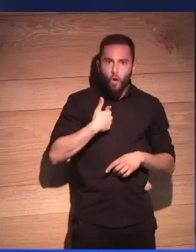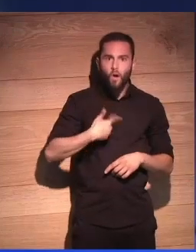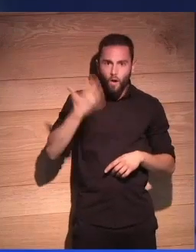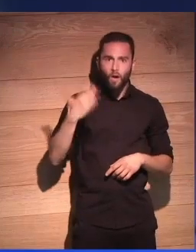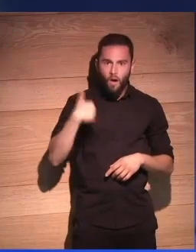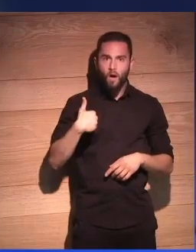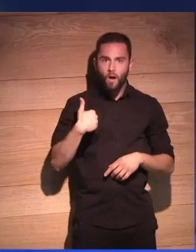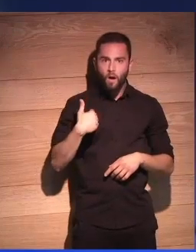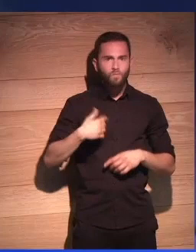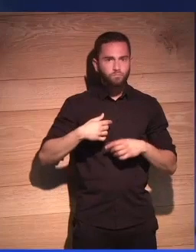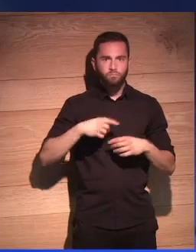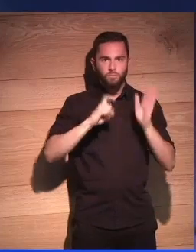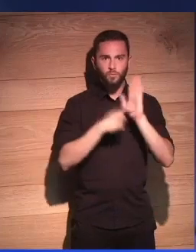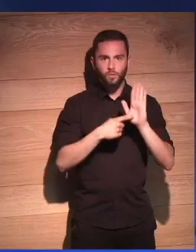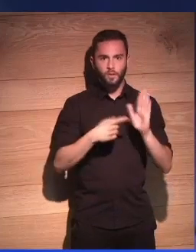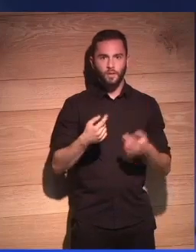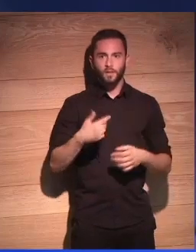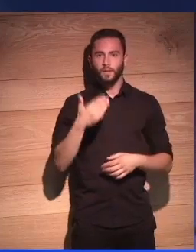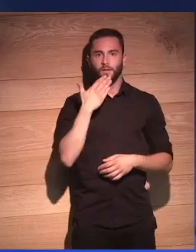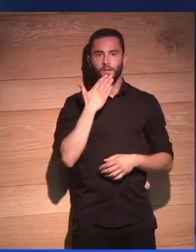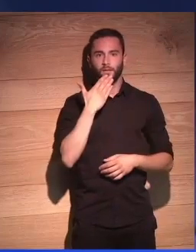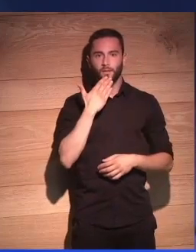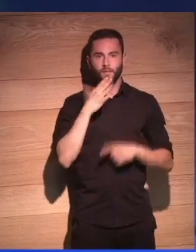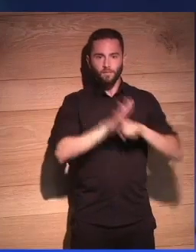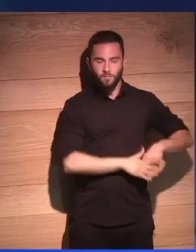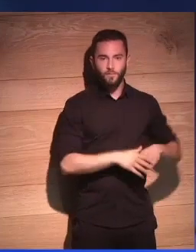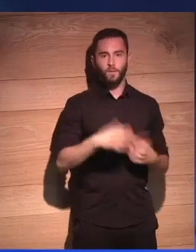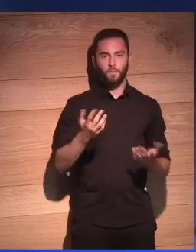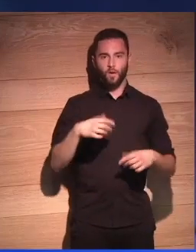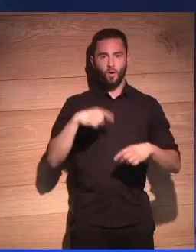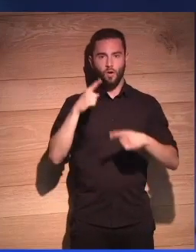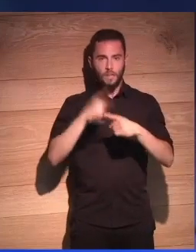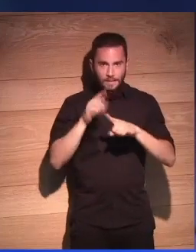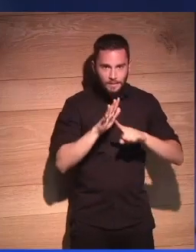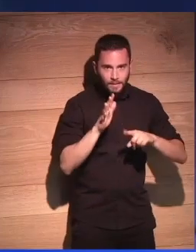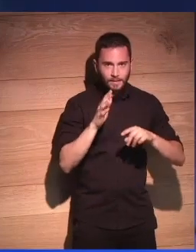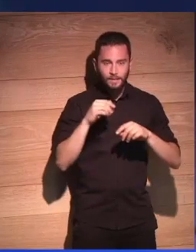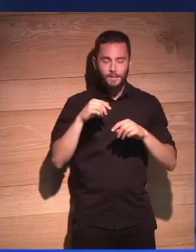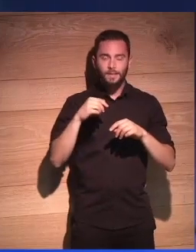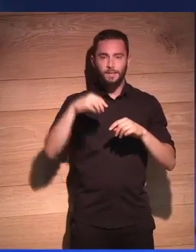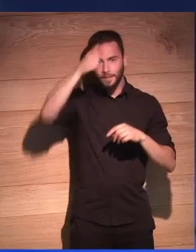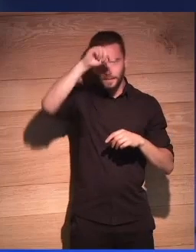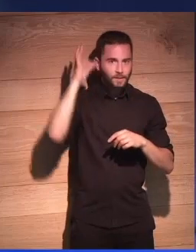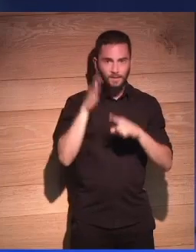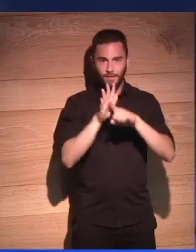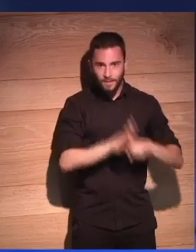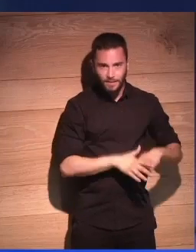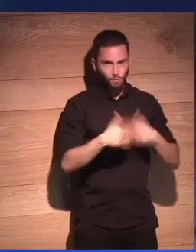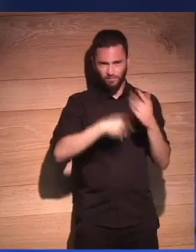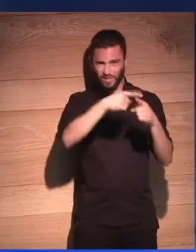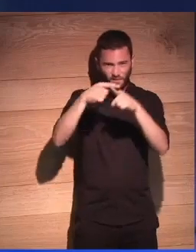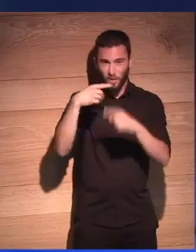raro del edadismo, porque el sexismo, el racismo, tenemos muchas formas de discriminación, lo que hace que el edadismo